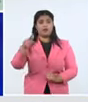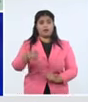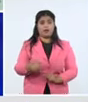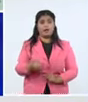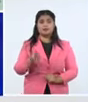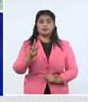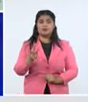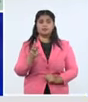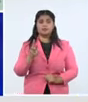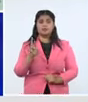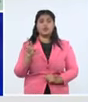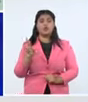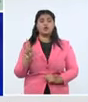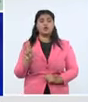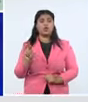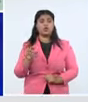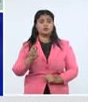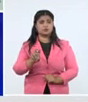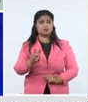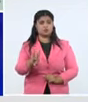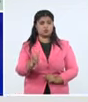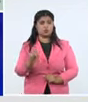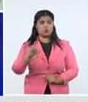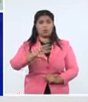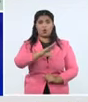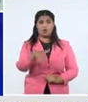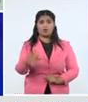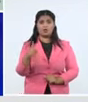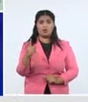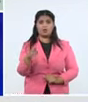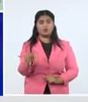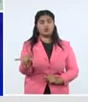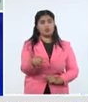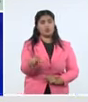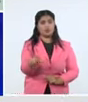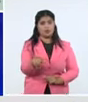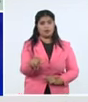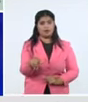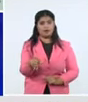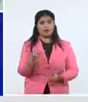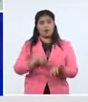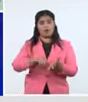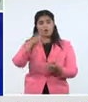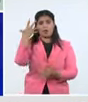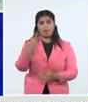Roda 2 casos, Cumanayagua 1, al igual que el municipio de Palmira.